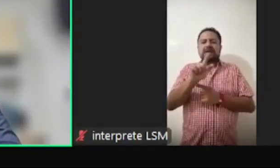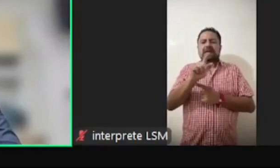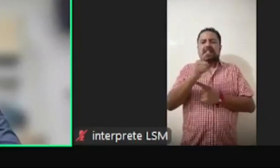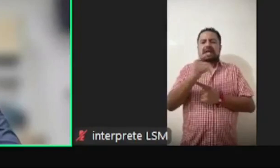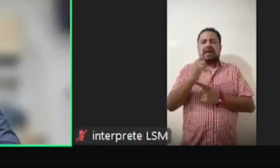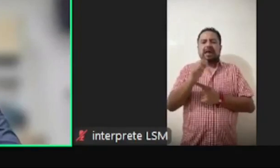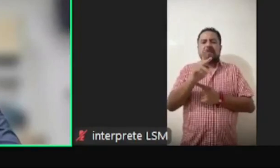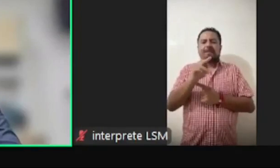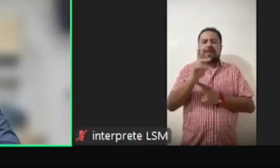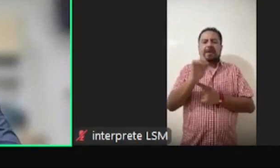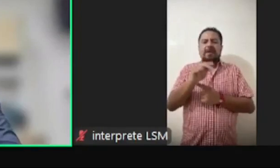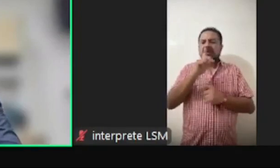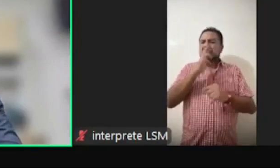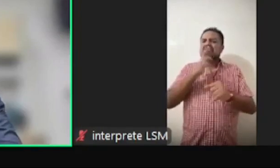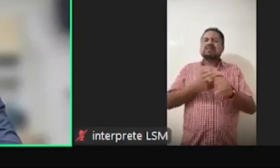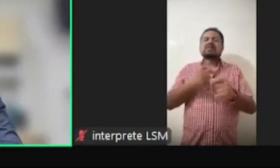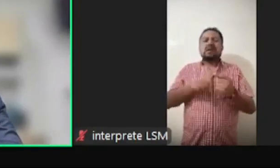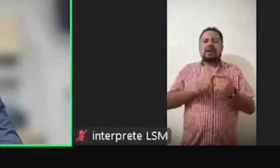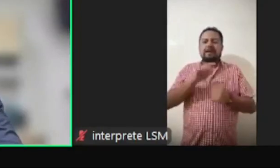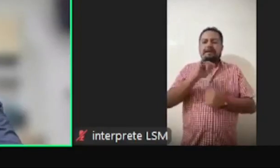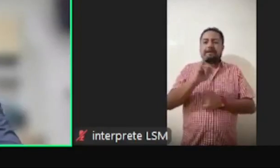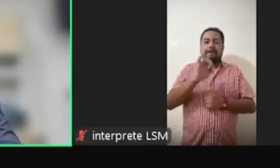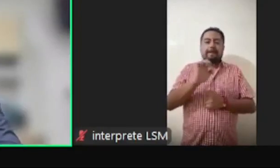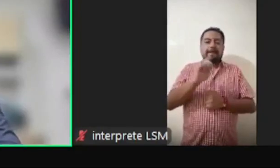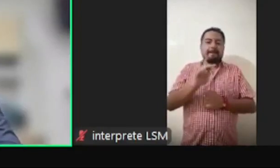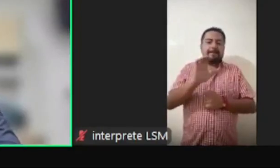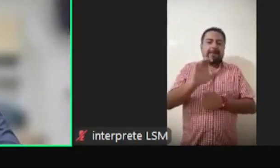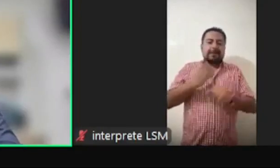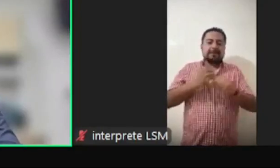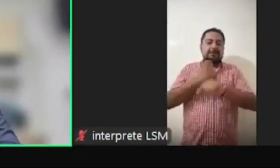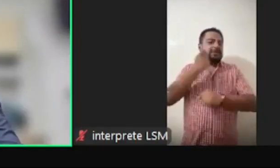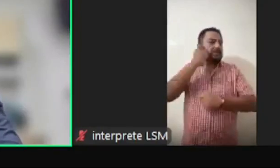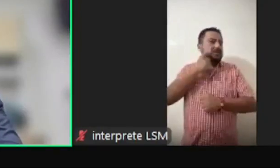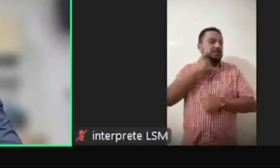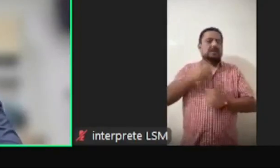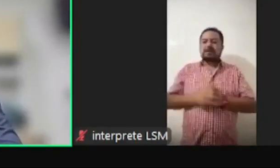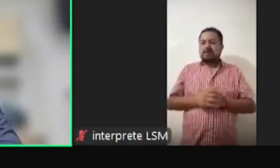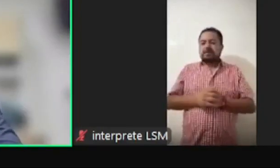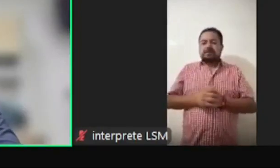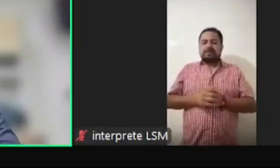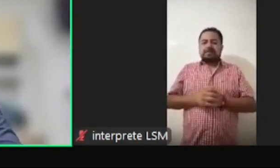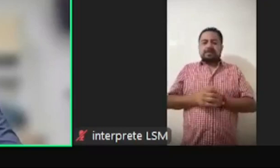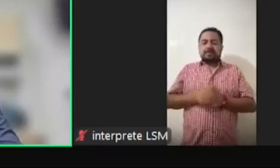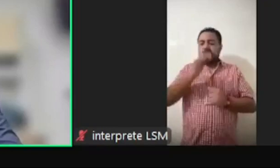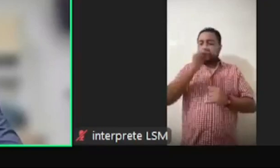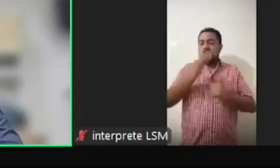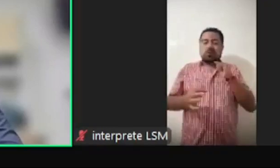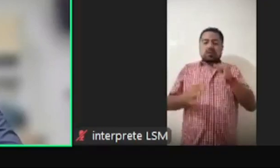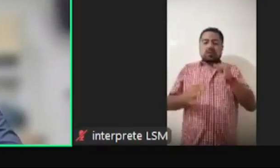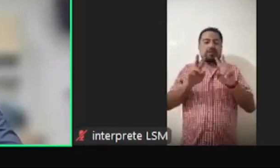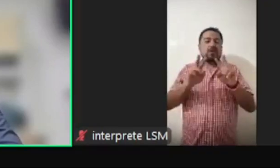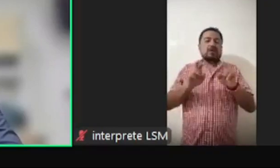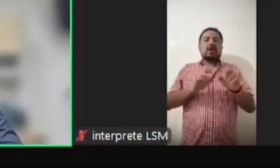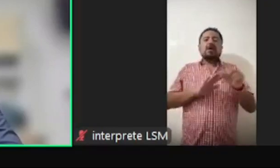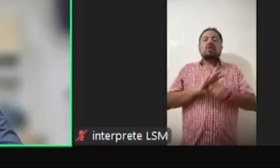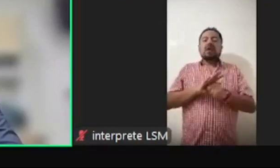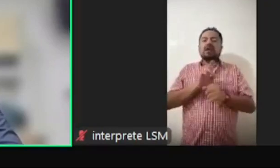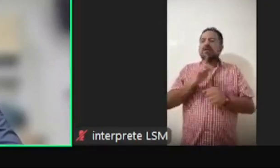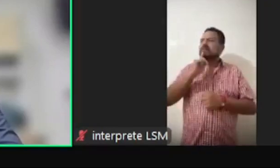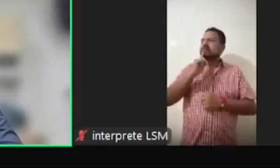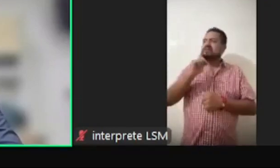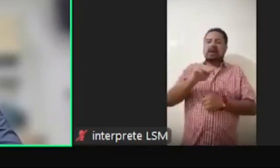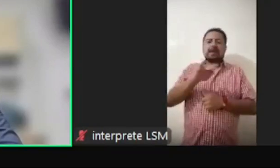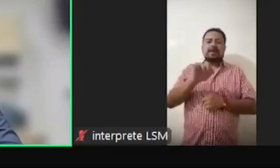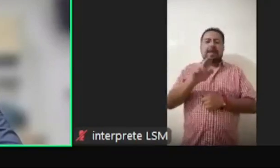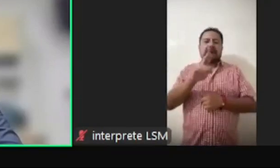La autoridad responsable del Instituto Electoral y de Participación Ciudadana del Estado de Guerrero. Y en el último asunto, la compareciente es María Cristal